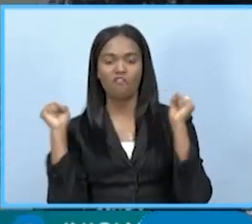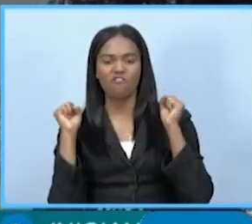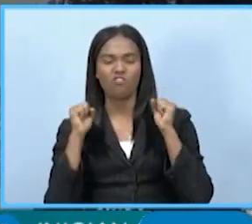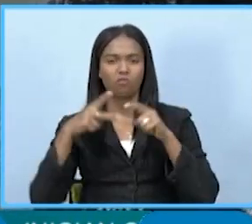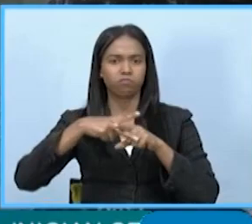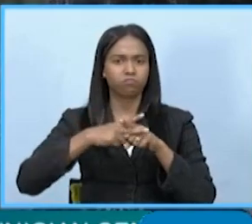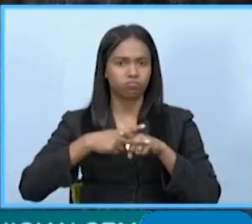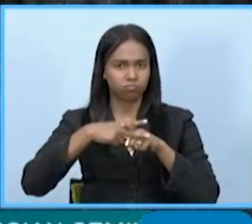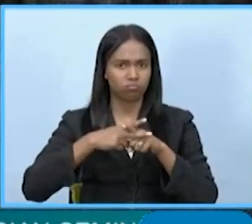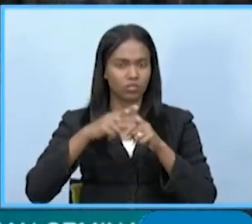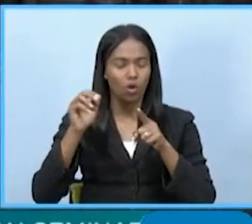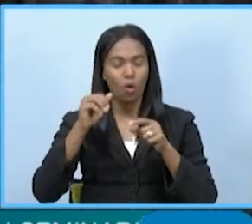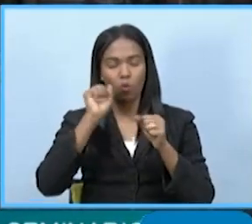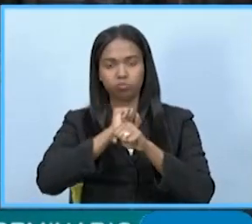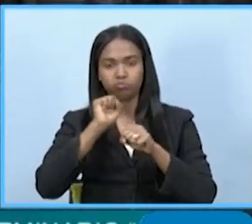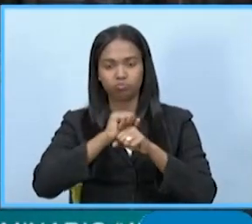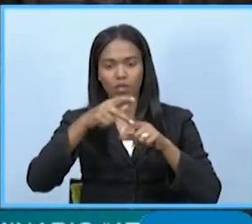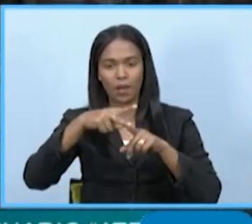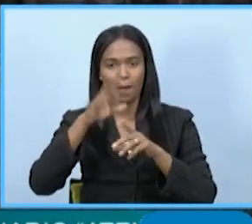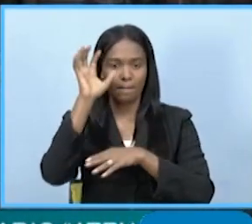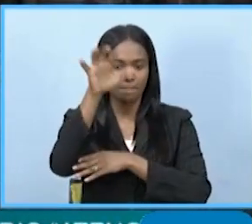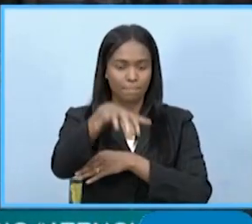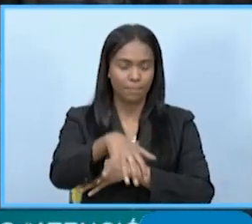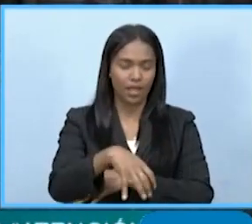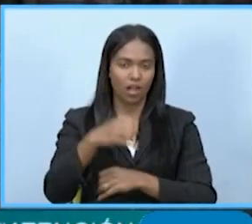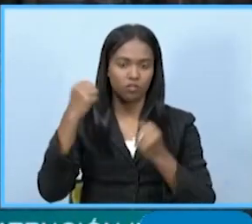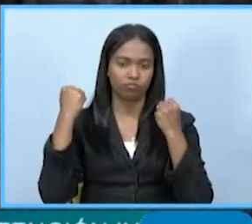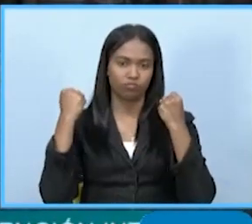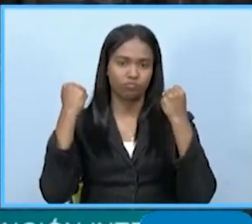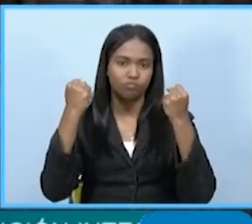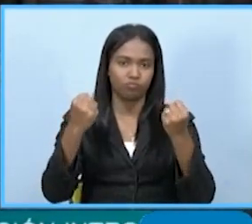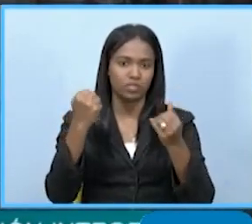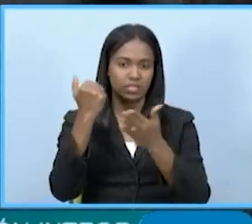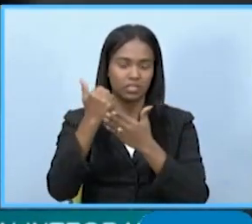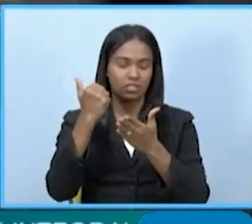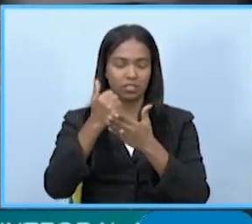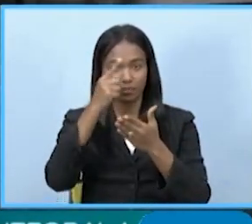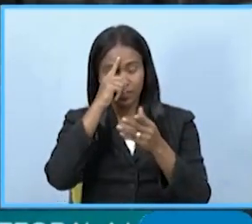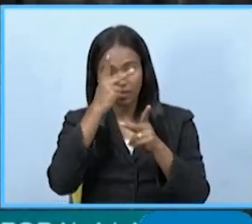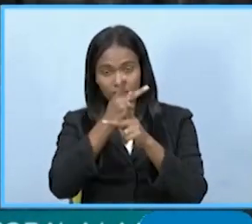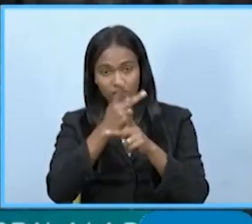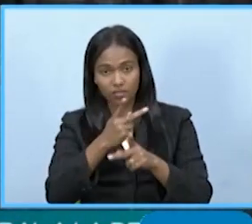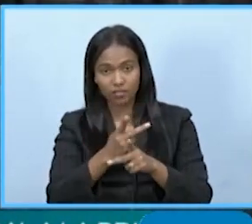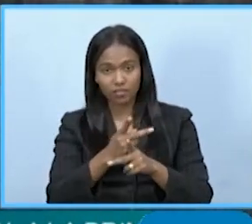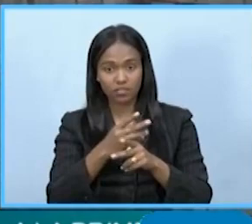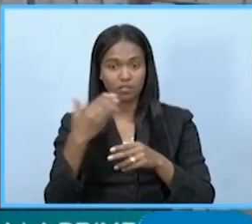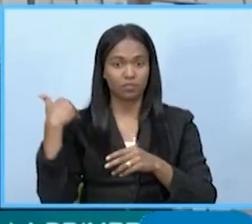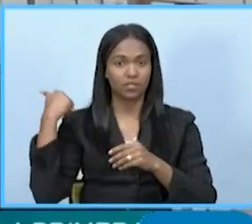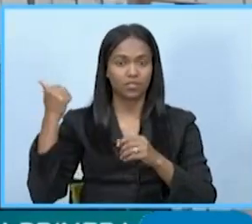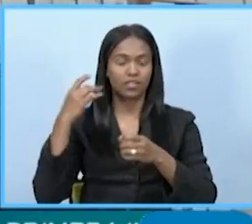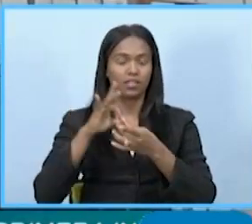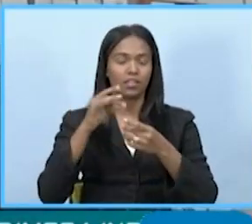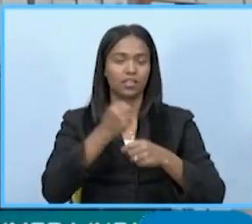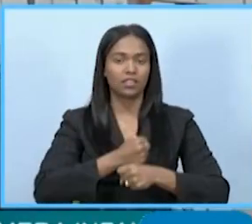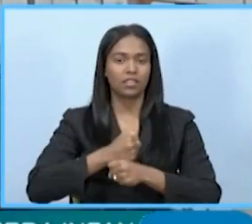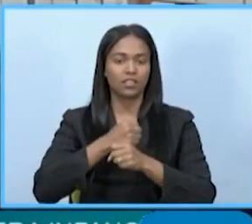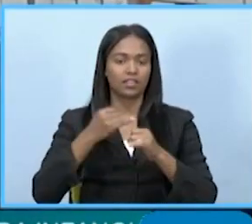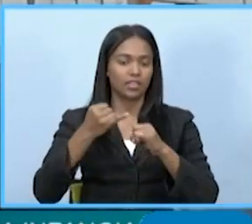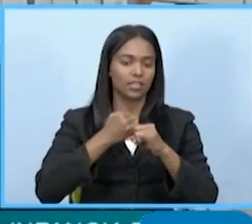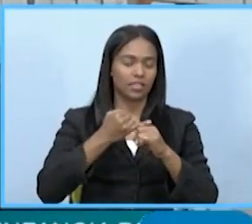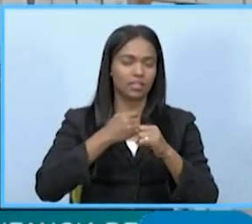refrigeración industrial, operador de pala, chofer, ayudante de mantenimiento, oficial de seguridad e